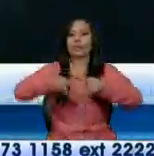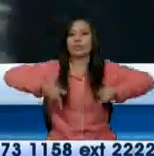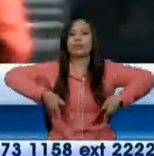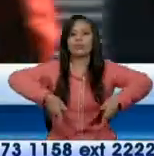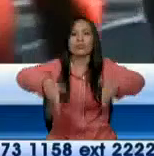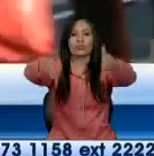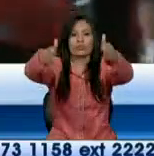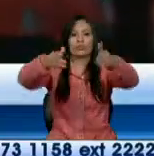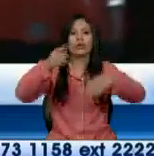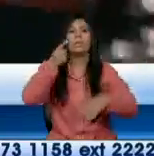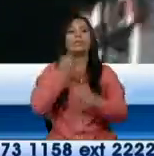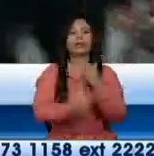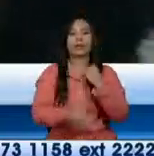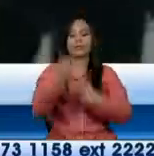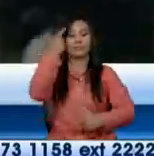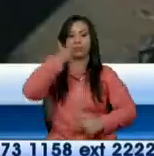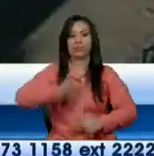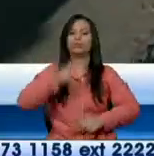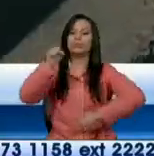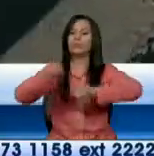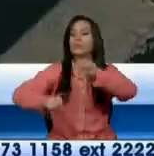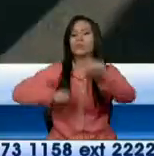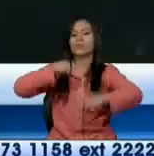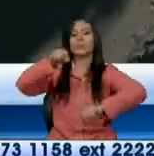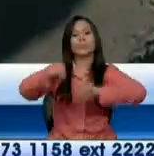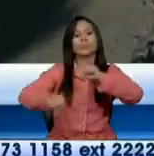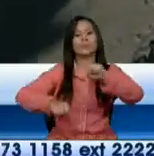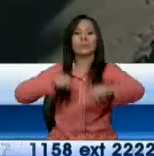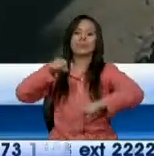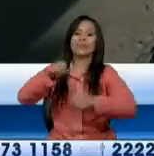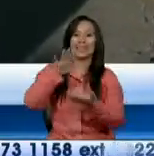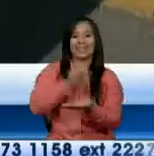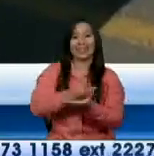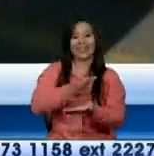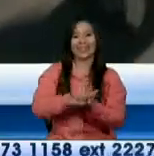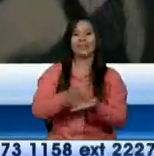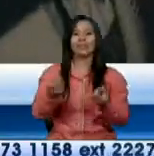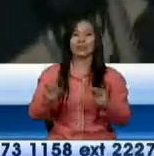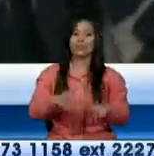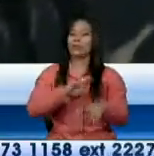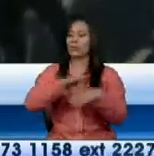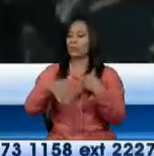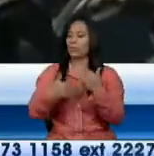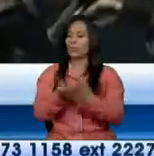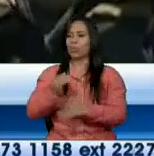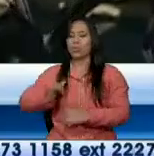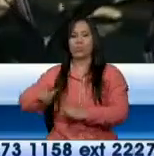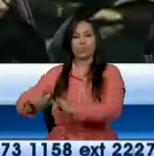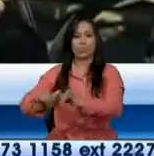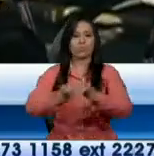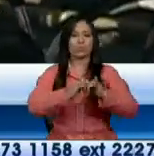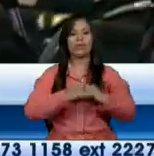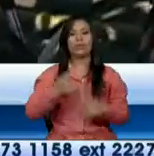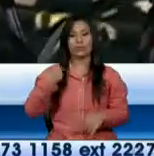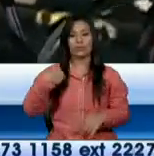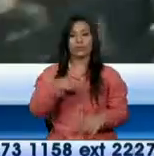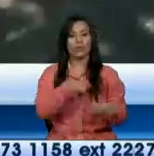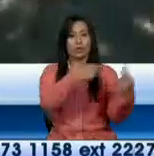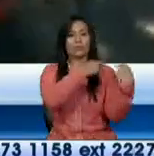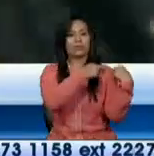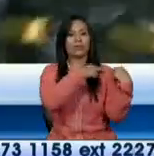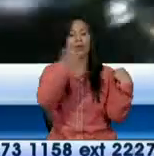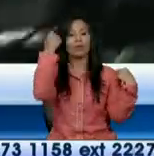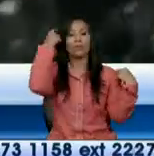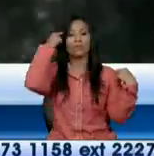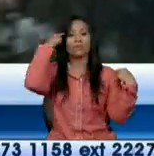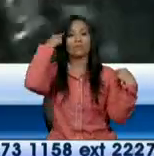los espacios donde generalmente entrenan los ciclistas amateur y también los ciclistas de élite. La tarea nuestra es concientizar